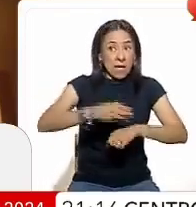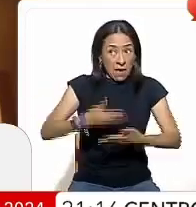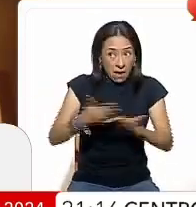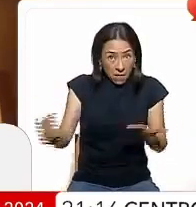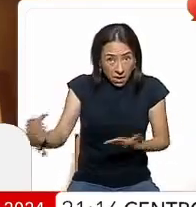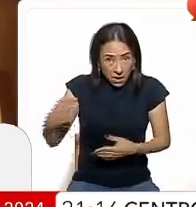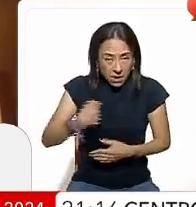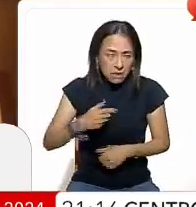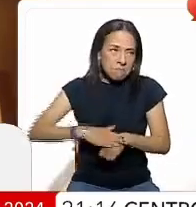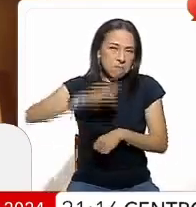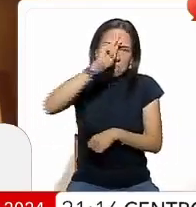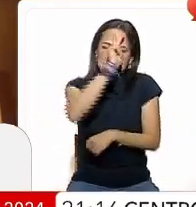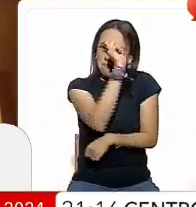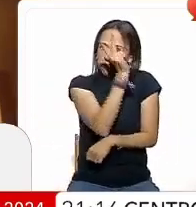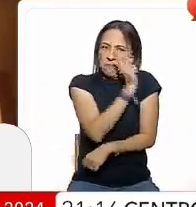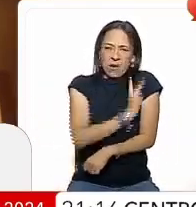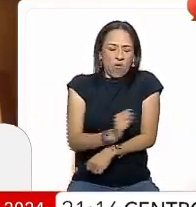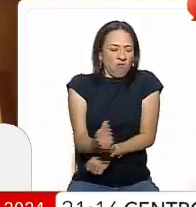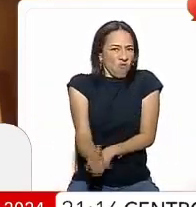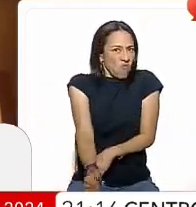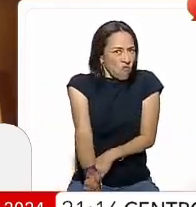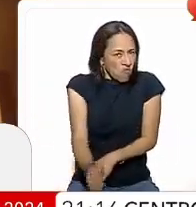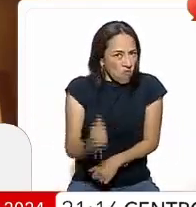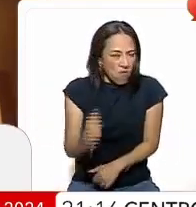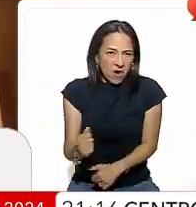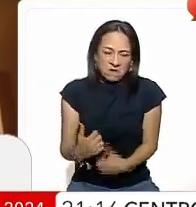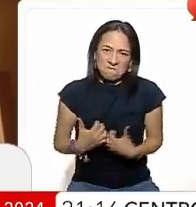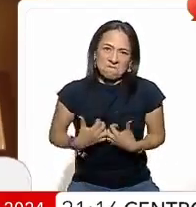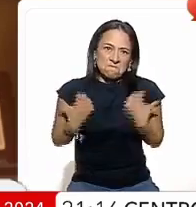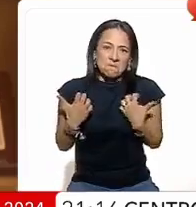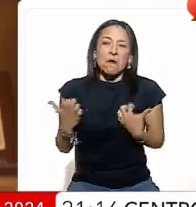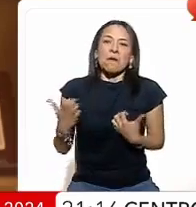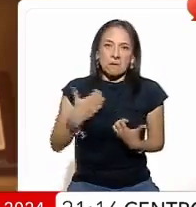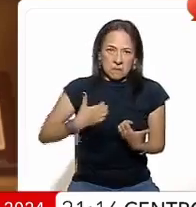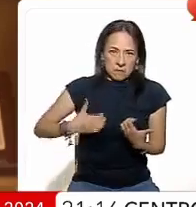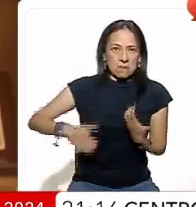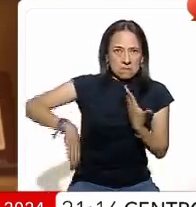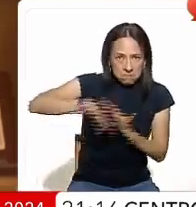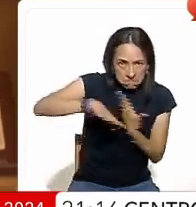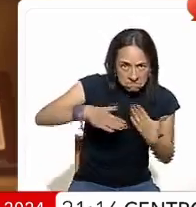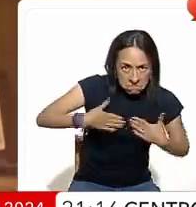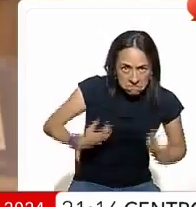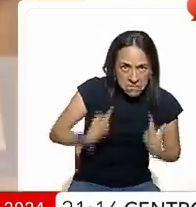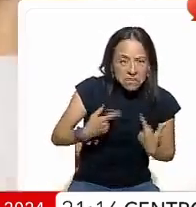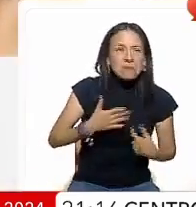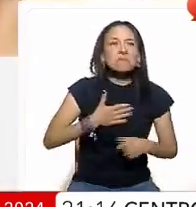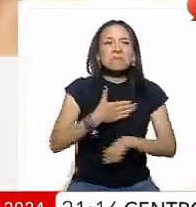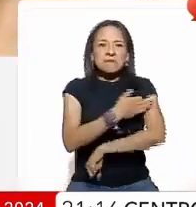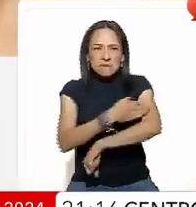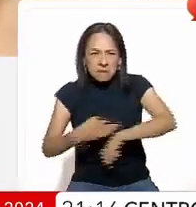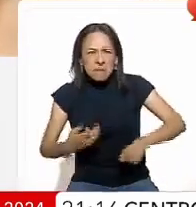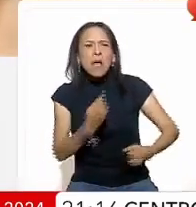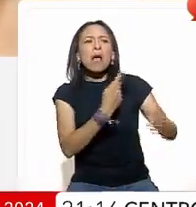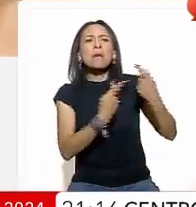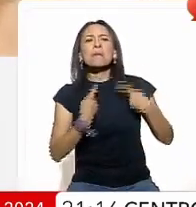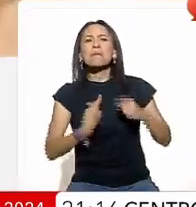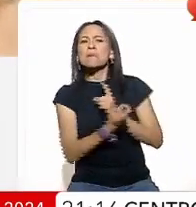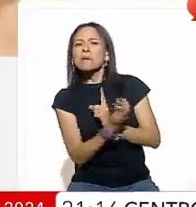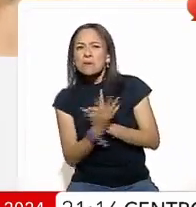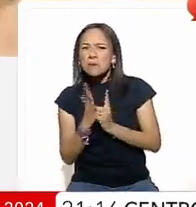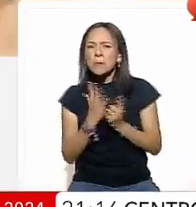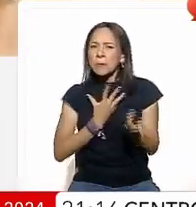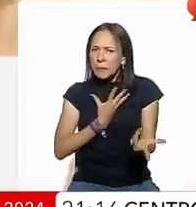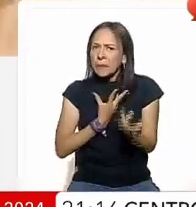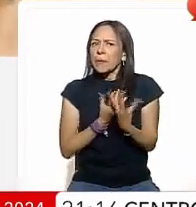incluso pues con mi familia, con una conmigo, con las personas que estaban cerca. Creo